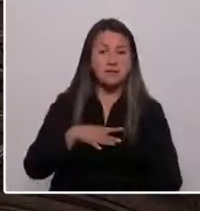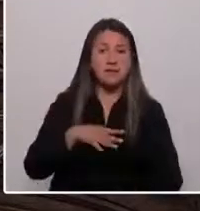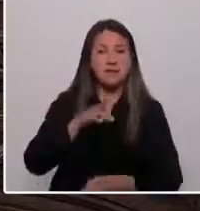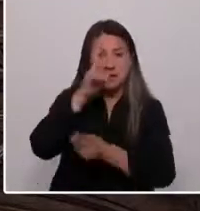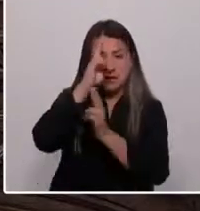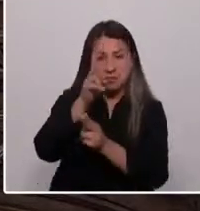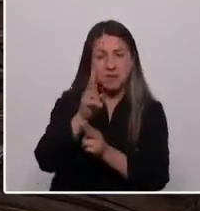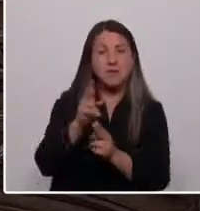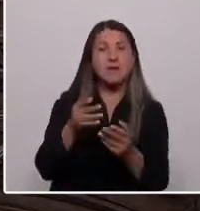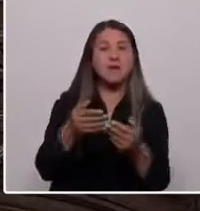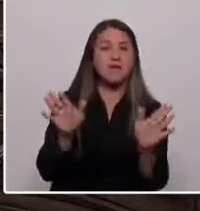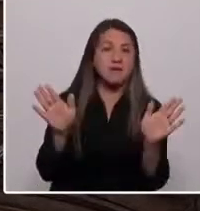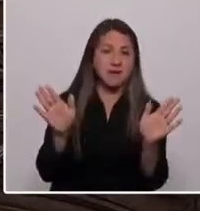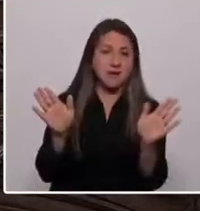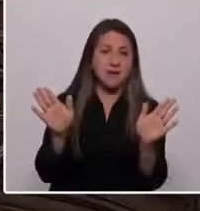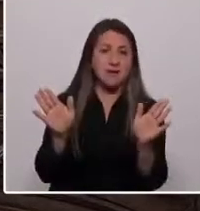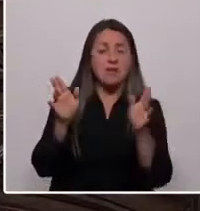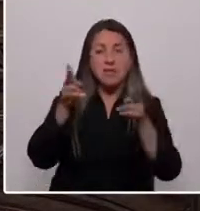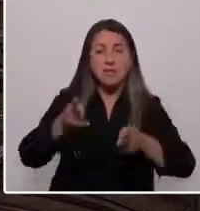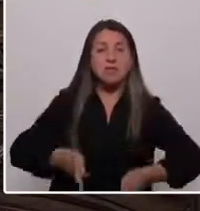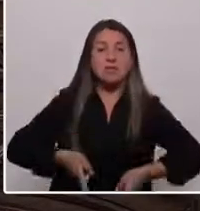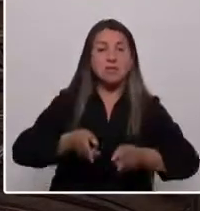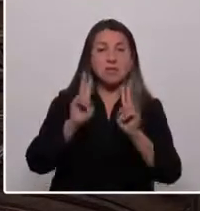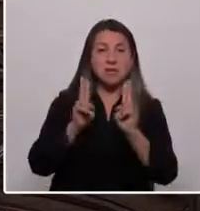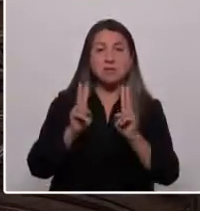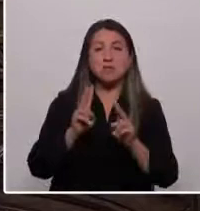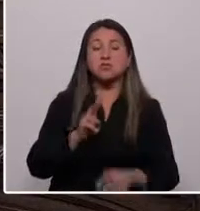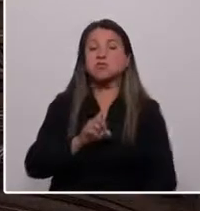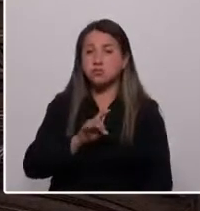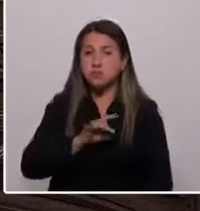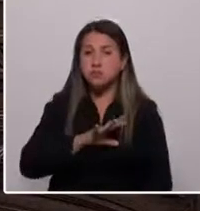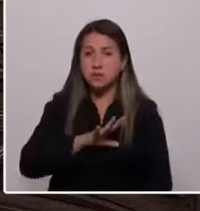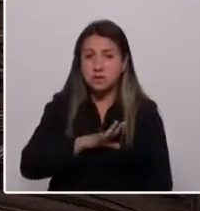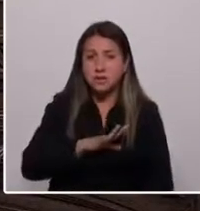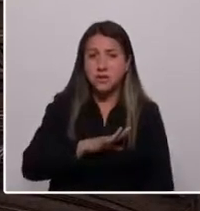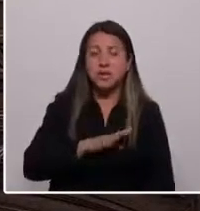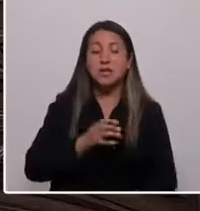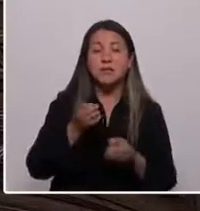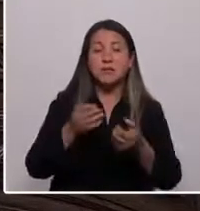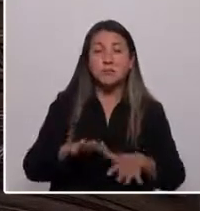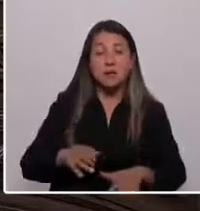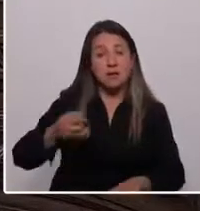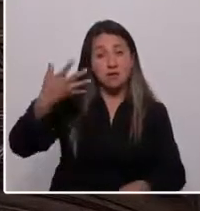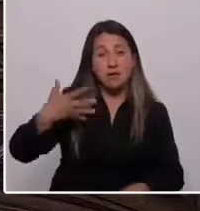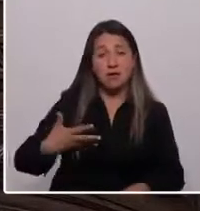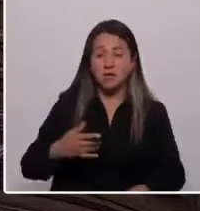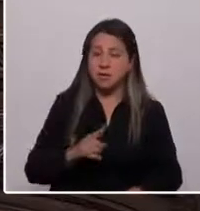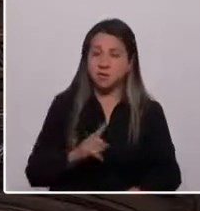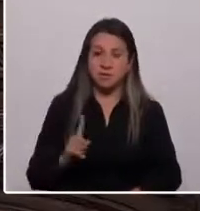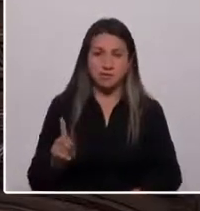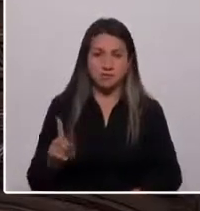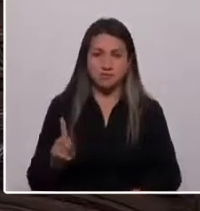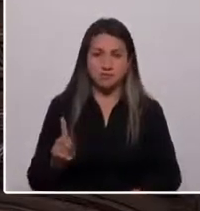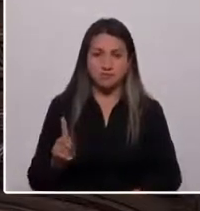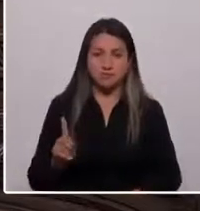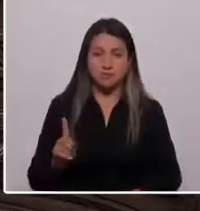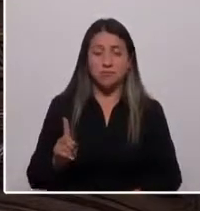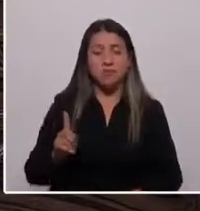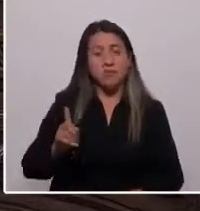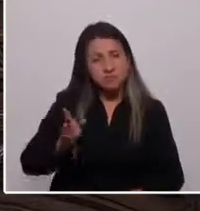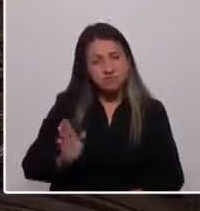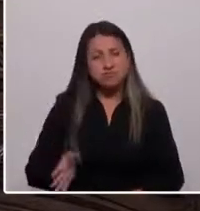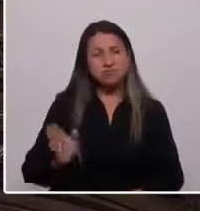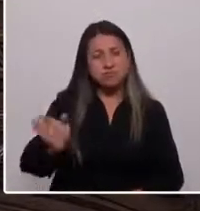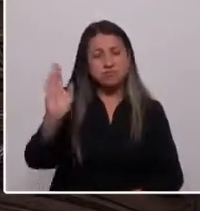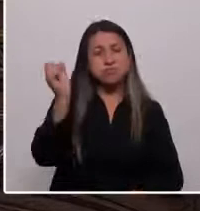libertades derechos un chile donde no se pierdan nuestros valores continuaré trabajando por